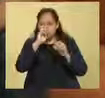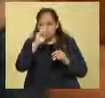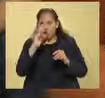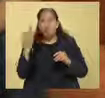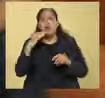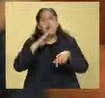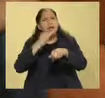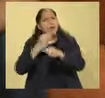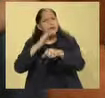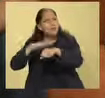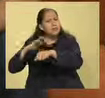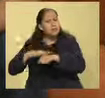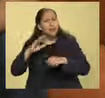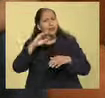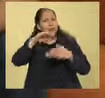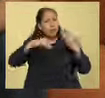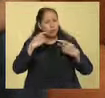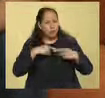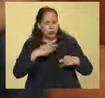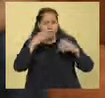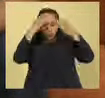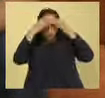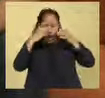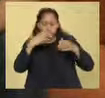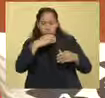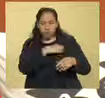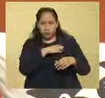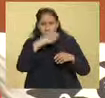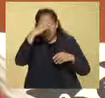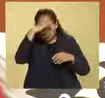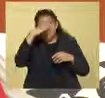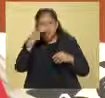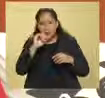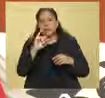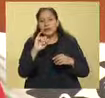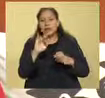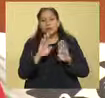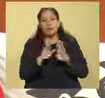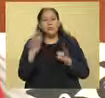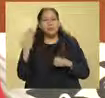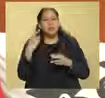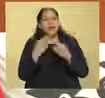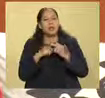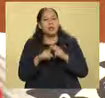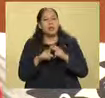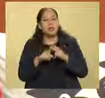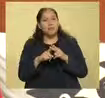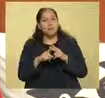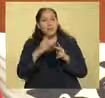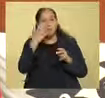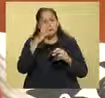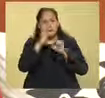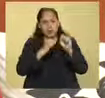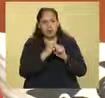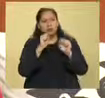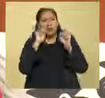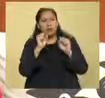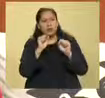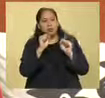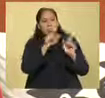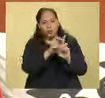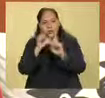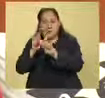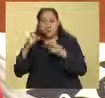ahora que están haciendo justamente todos los pilotos no sí ya la verdad es que a partir de que se inició el diseño por la seguridad vial por parte de la organización